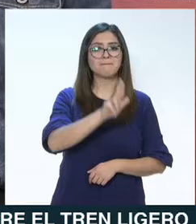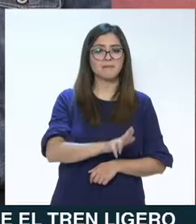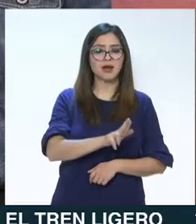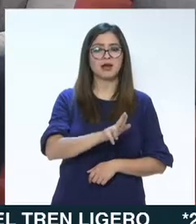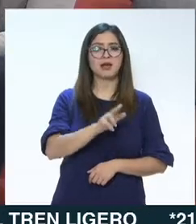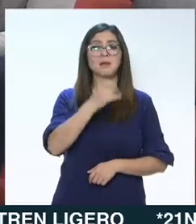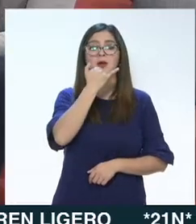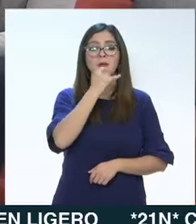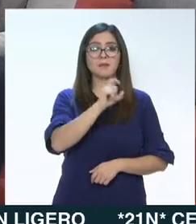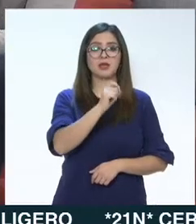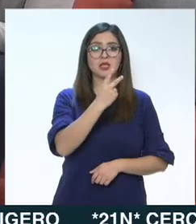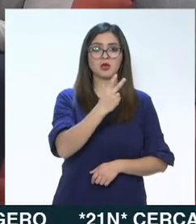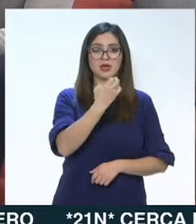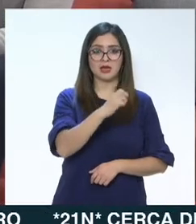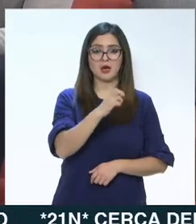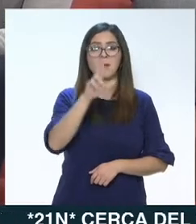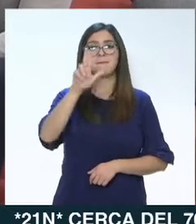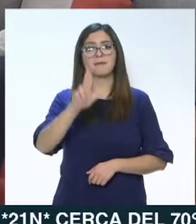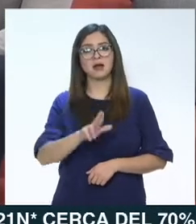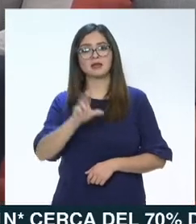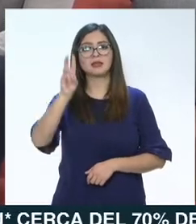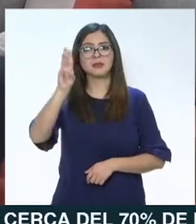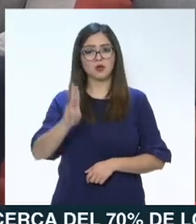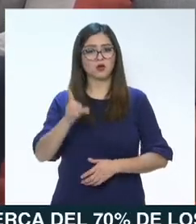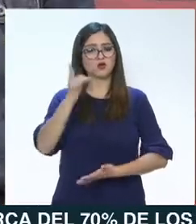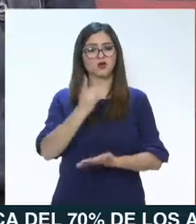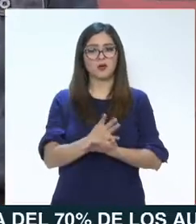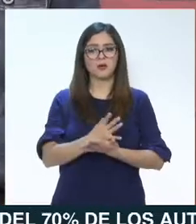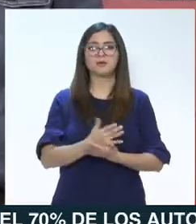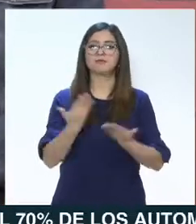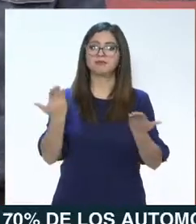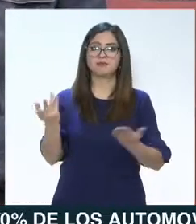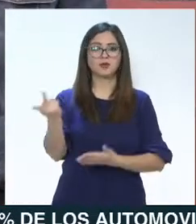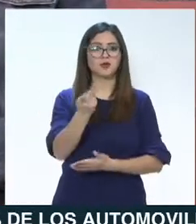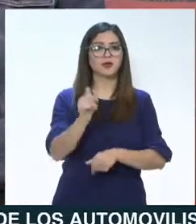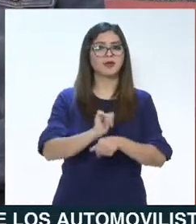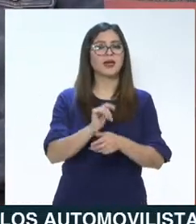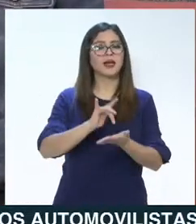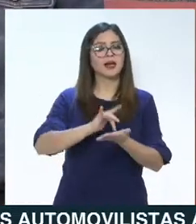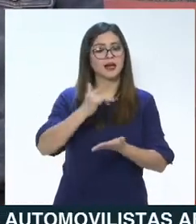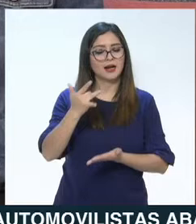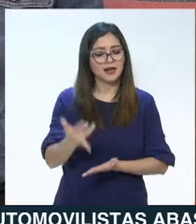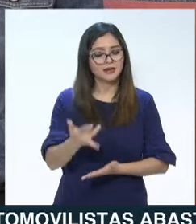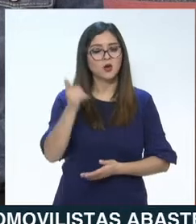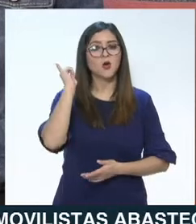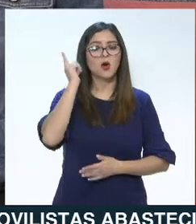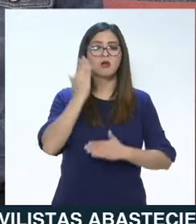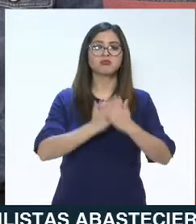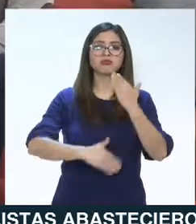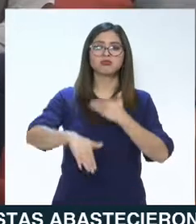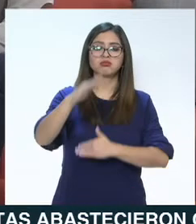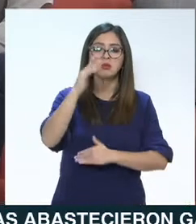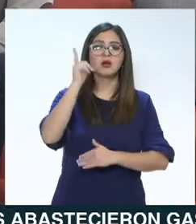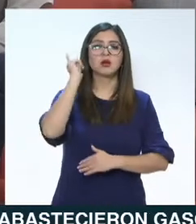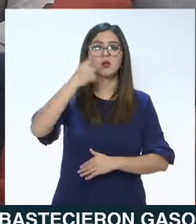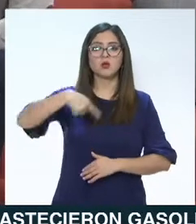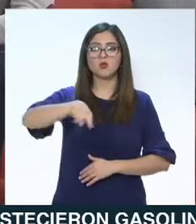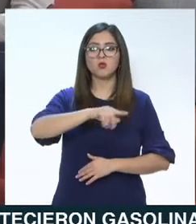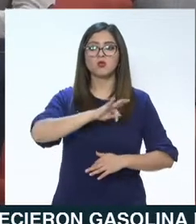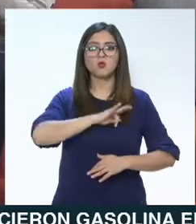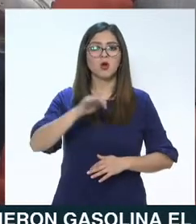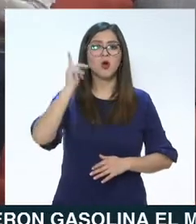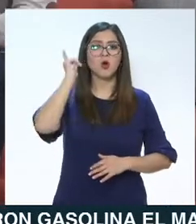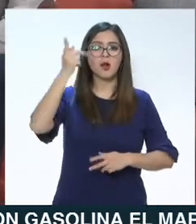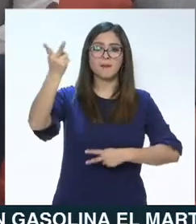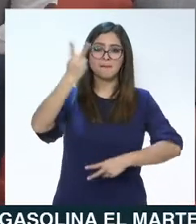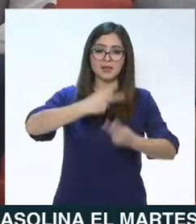de enero, Mariana Cabrera, Abigail Puido, Yaya, muchas gracias Sí, por acompañarnos. gracias a Les ti. deseamos todo el éxito y por supuesto la invitación está nuevamente abierta aquí para que nos